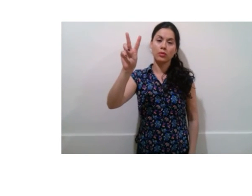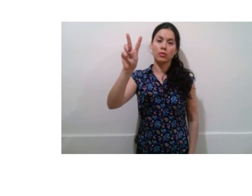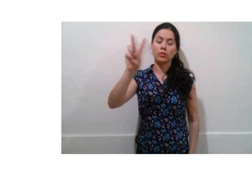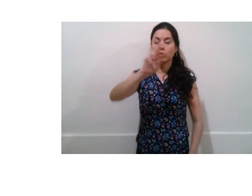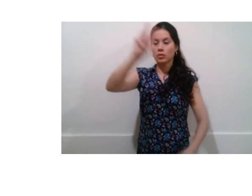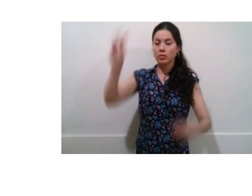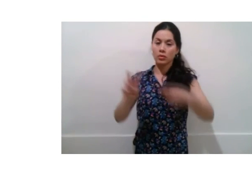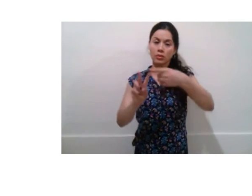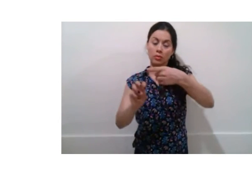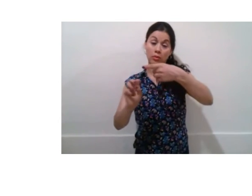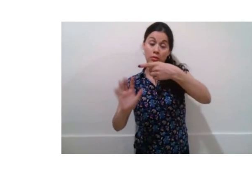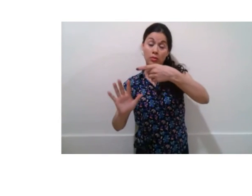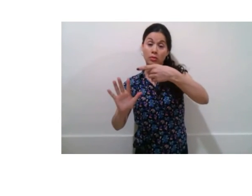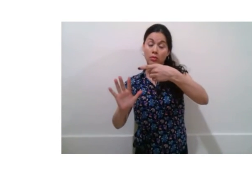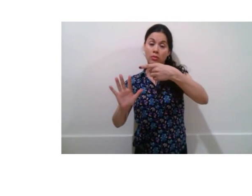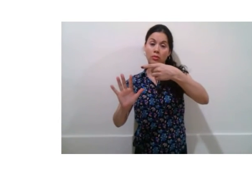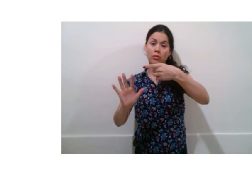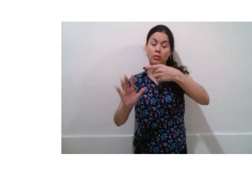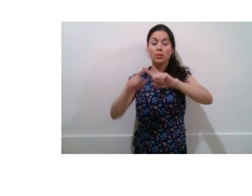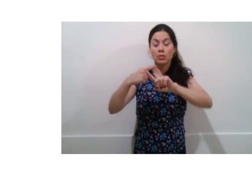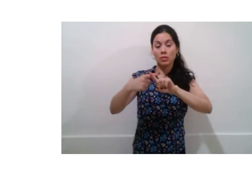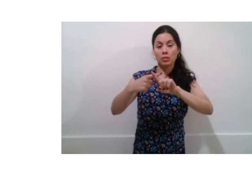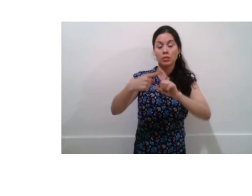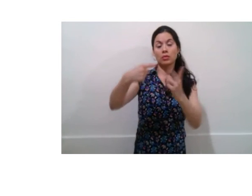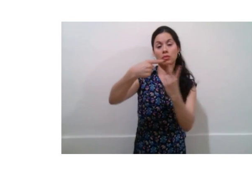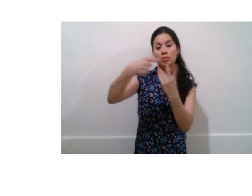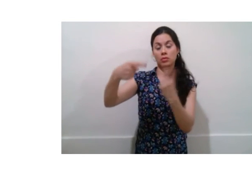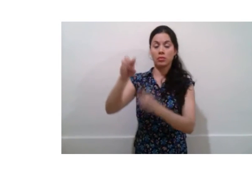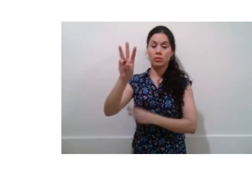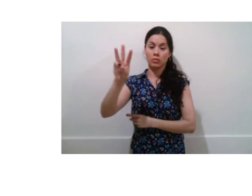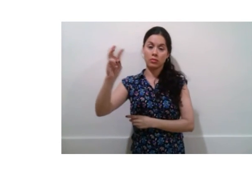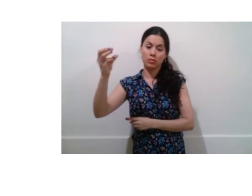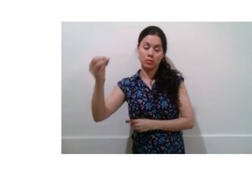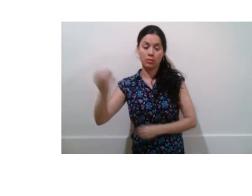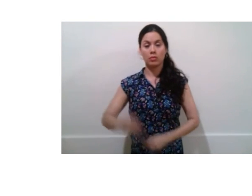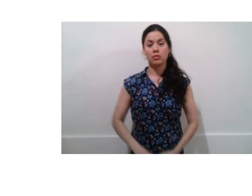2 sobre 75 por raíz de 30.